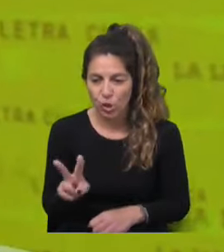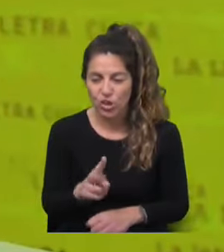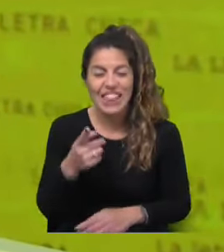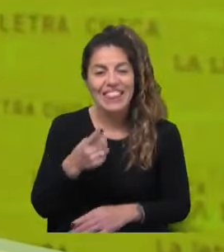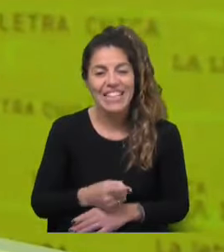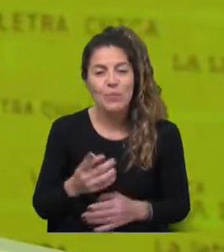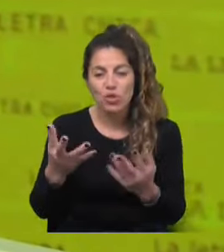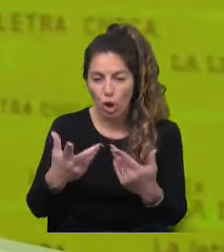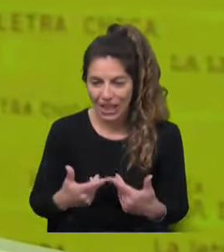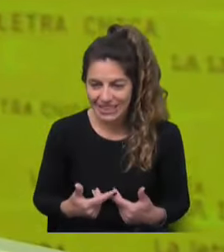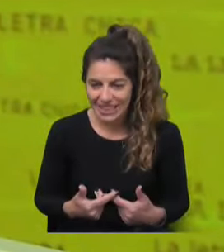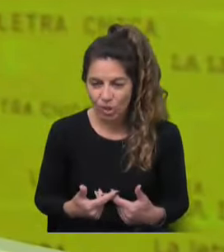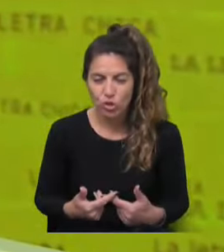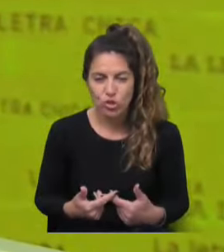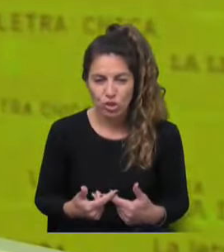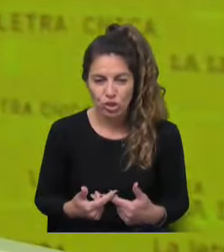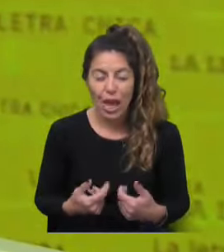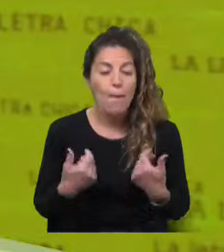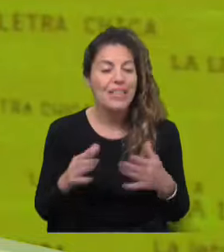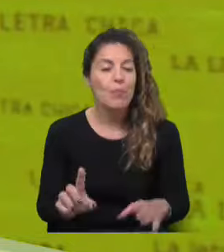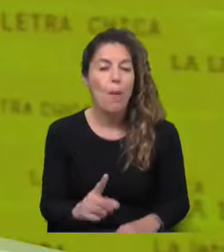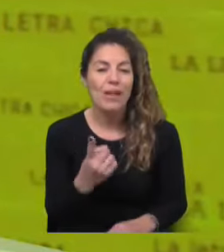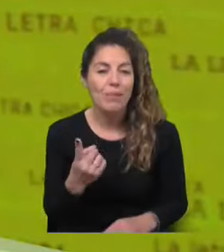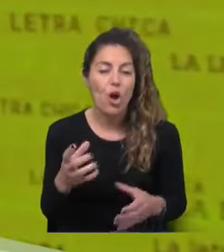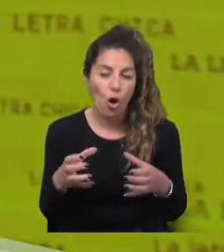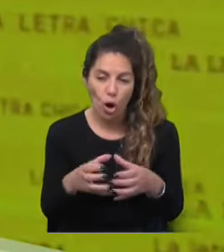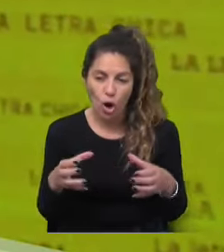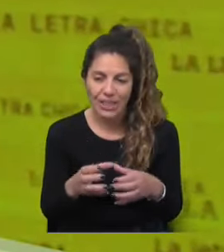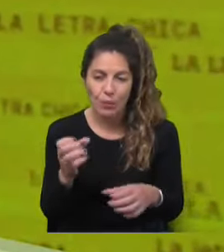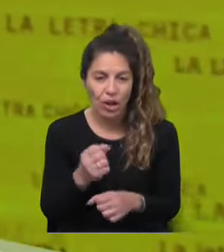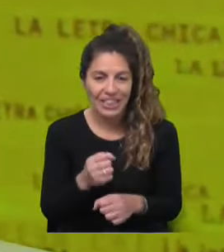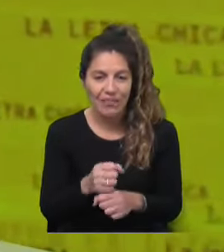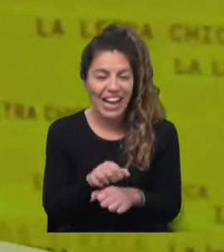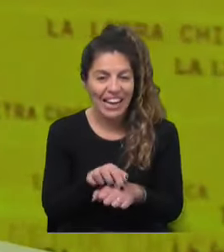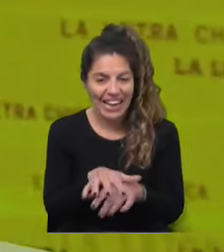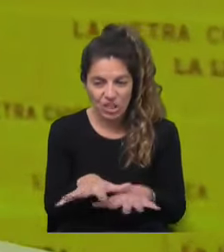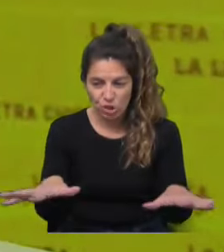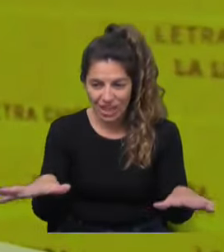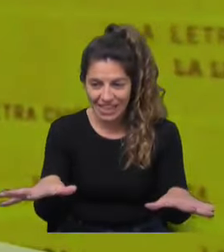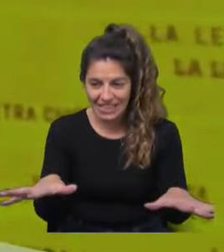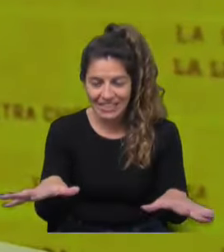decidimos organizarnos y empezamos primero como un colectivo que trabajaba en redes sociales, analizando la